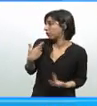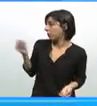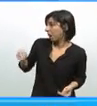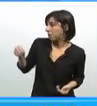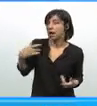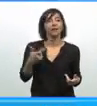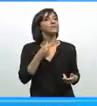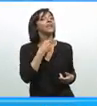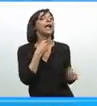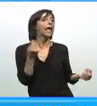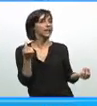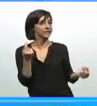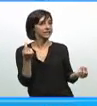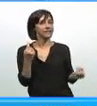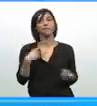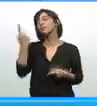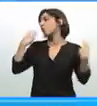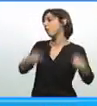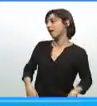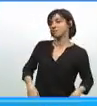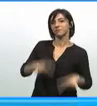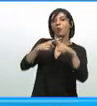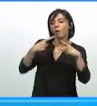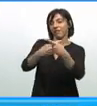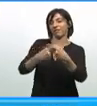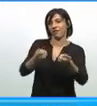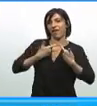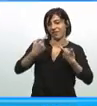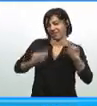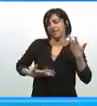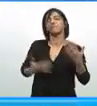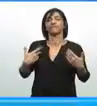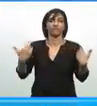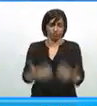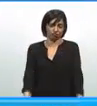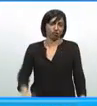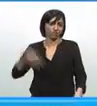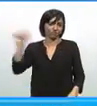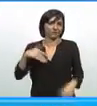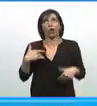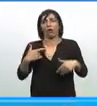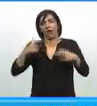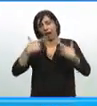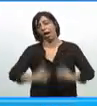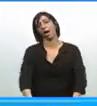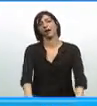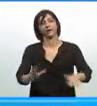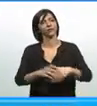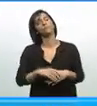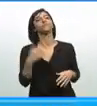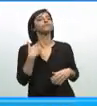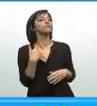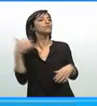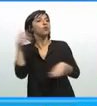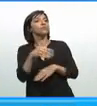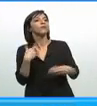quieres a cambio? Nada, una camiseta por partido. Shortcito no les pido porque me van a quedar por los tobillos. ¿Visita obligada a venir a ver el inicio de la Liga